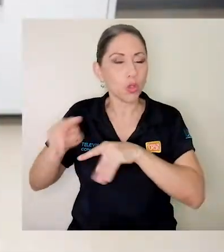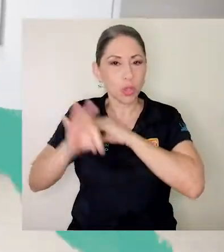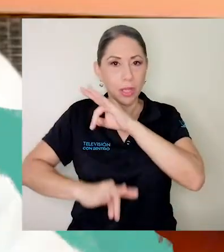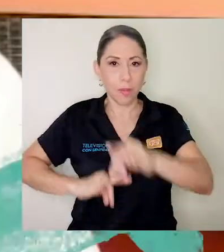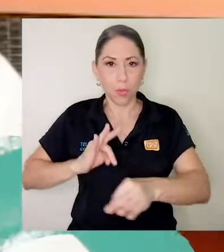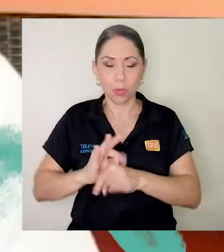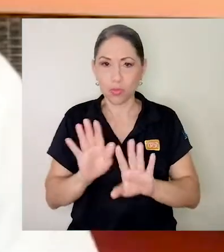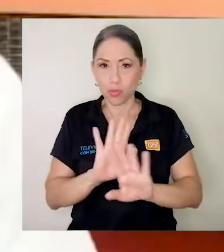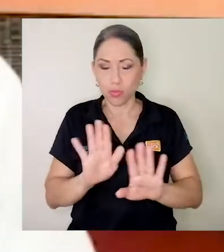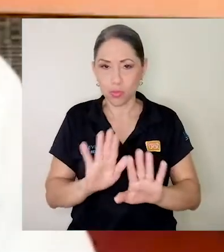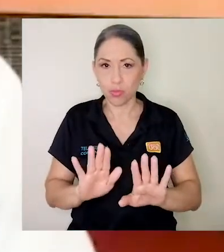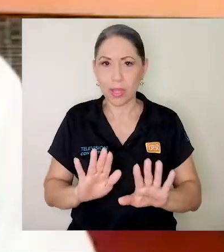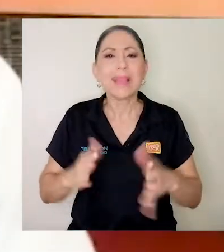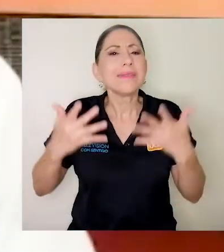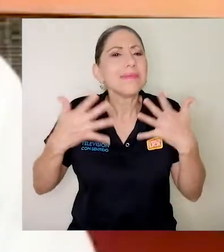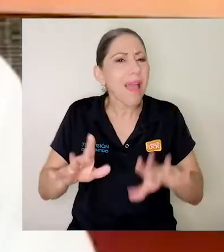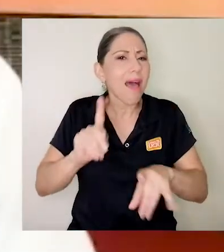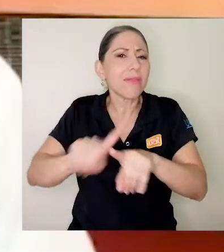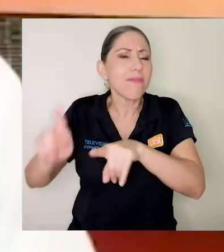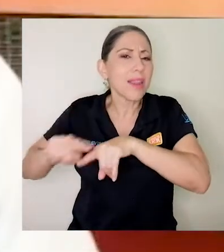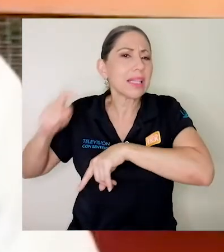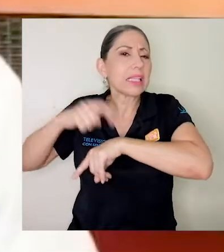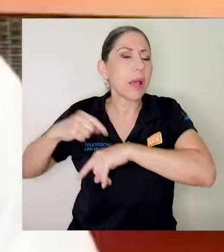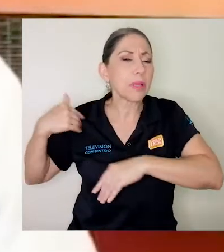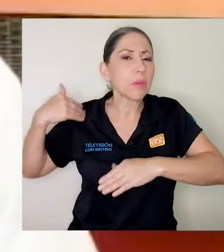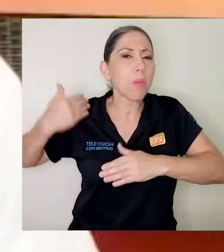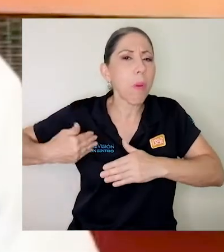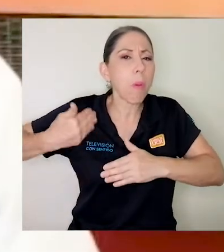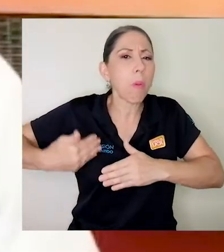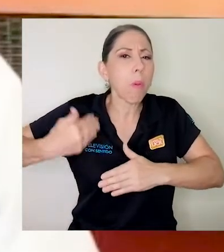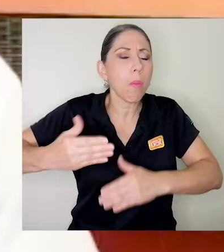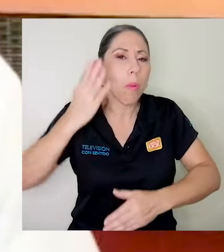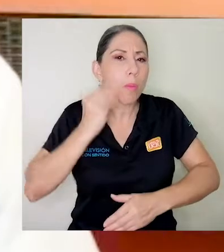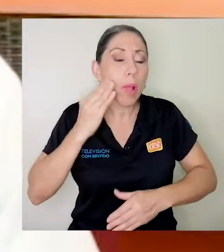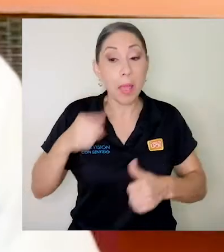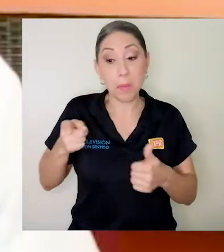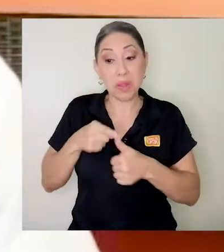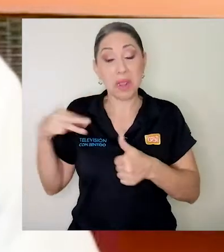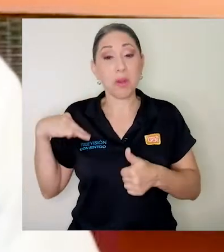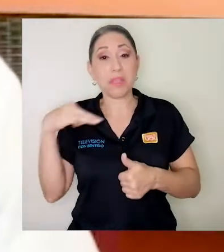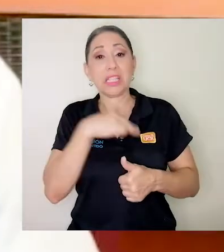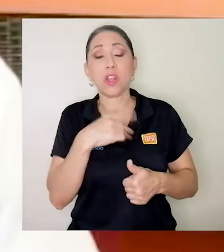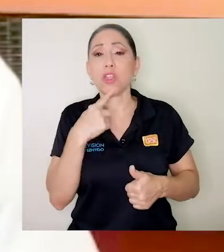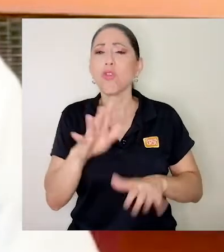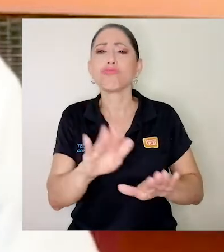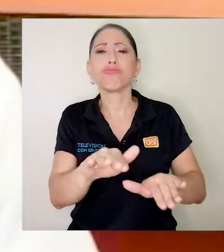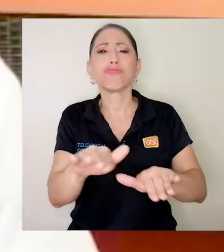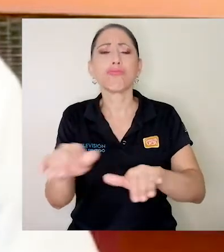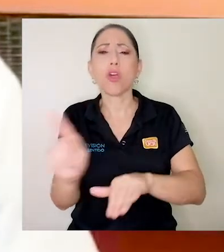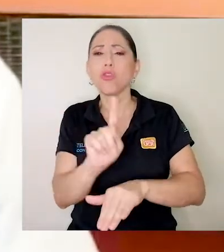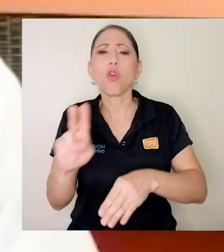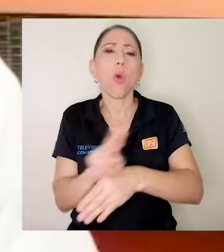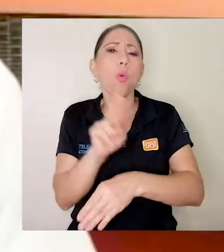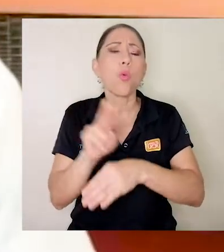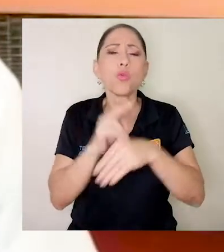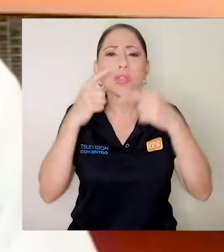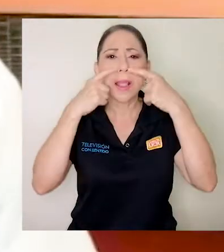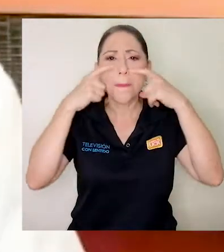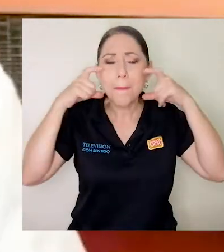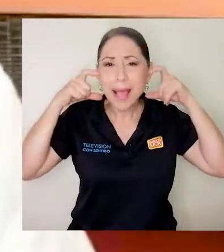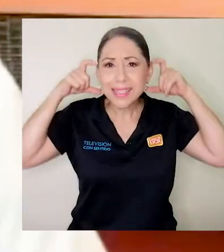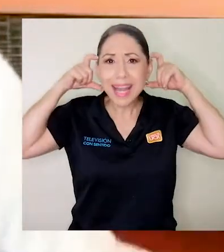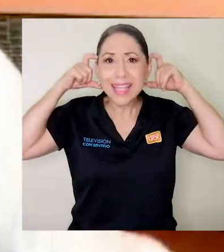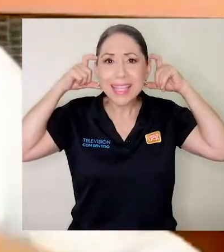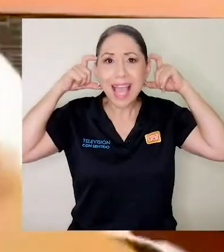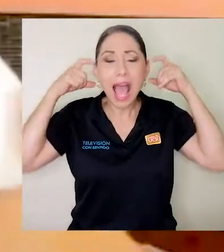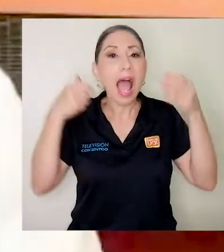mascarilla. Hemos seguido atravesando diferentes etapas. Al principio el ministerio dijo no usemos mascarilla. A pesar